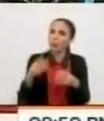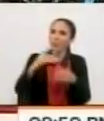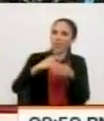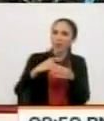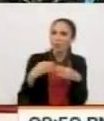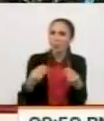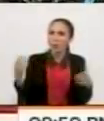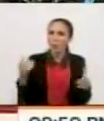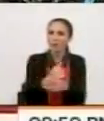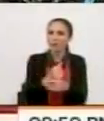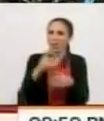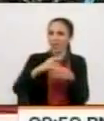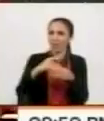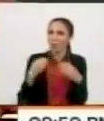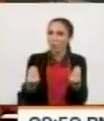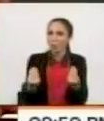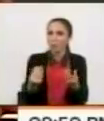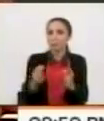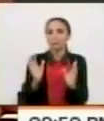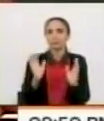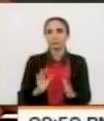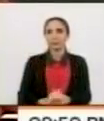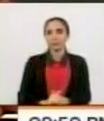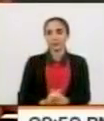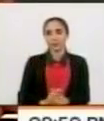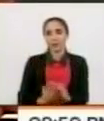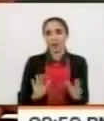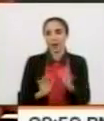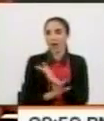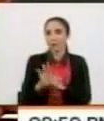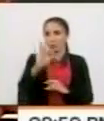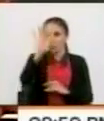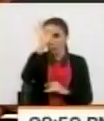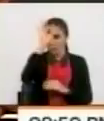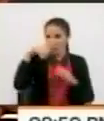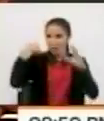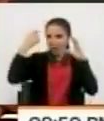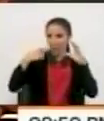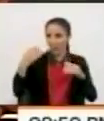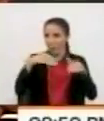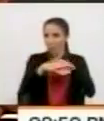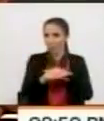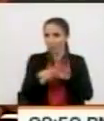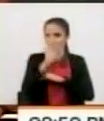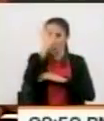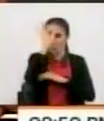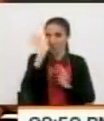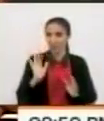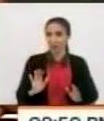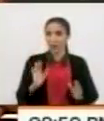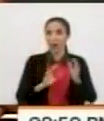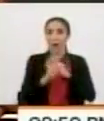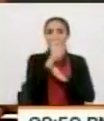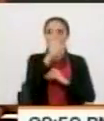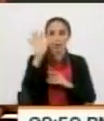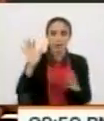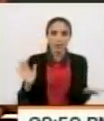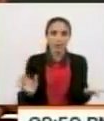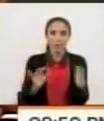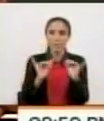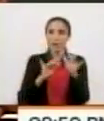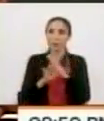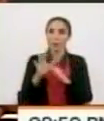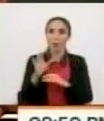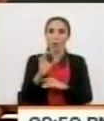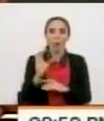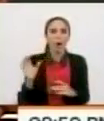lo sacan? Eso es lo que estaba diciendo, sin saber que tú tenías este video. Todos los días, en un país, en España, en Colombia, que